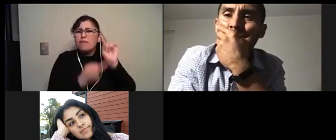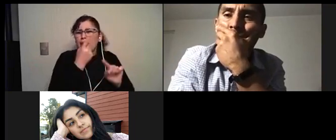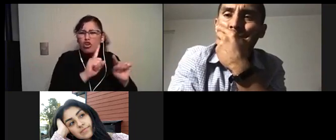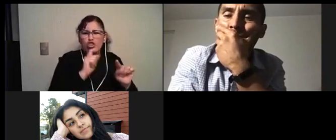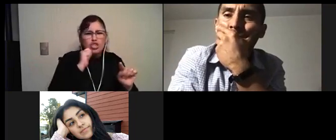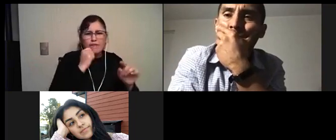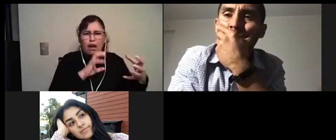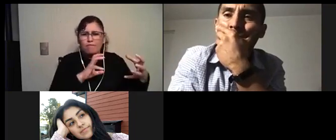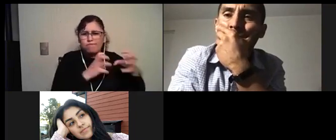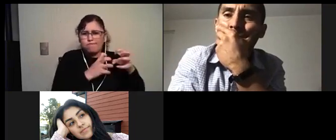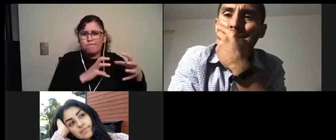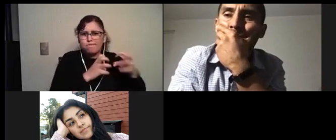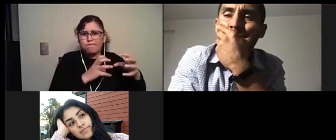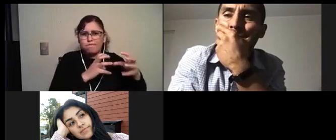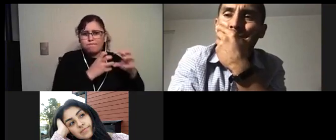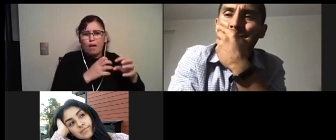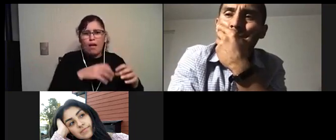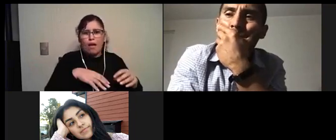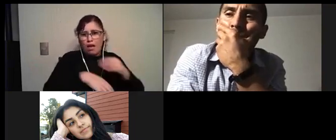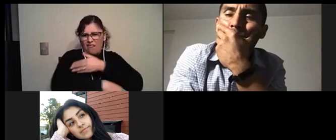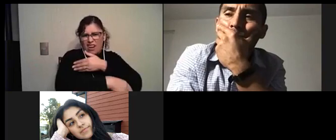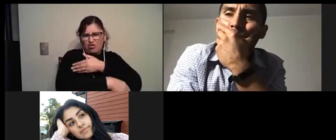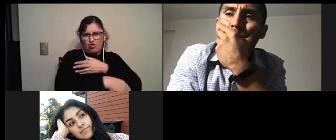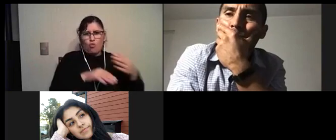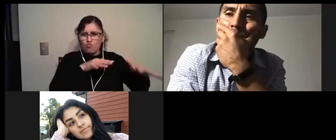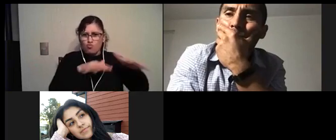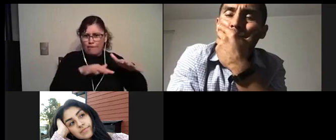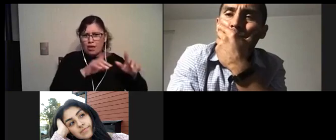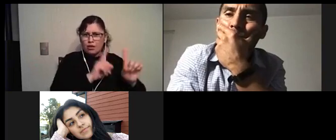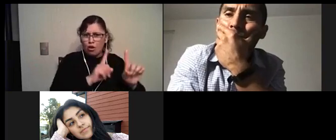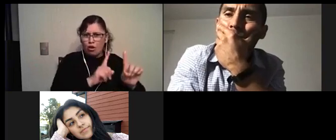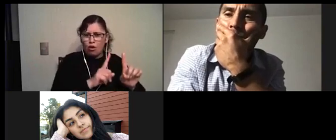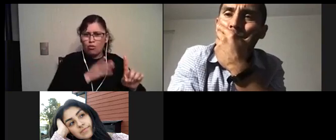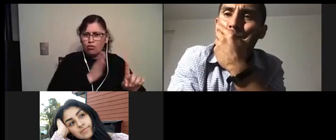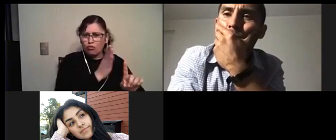brazo se está moviendo, como contracciones constantes.